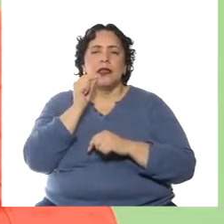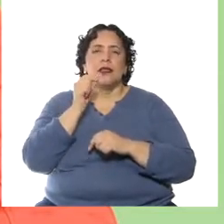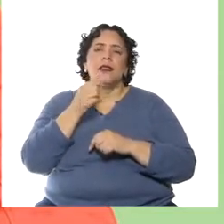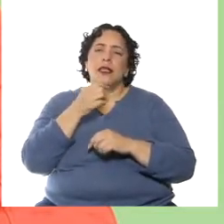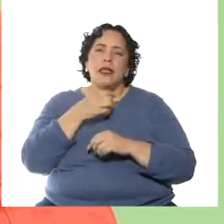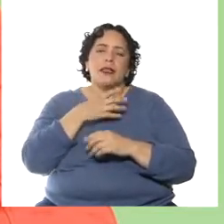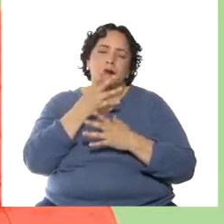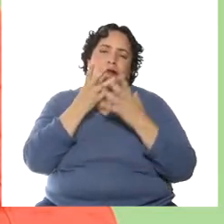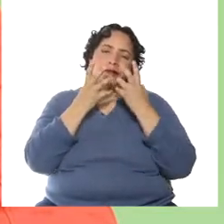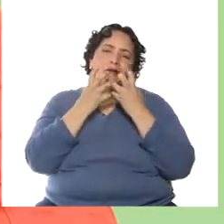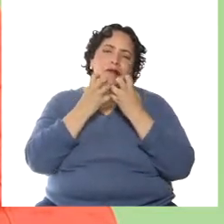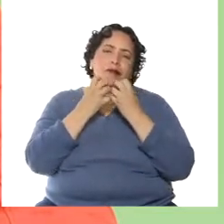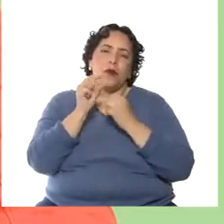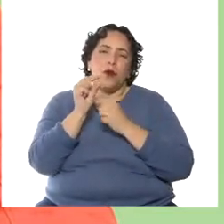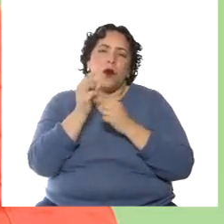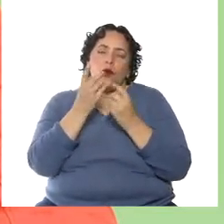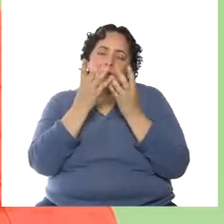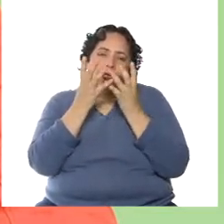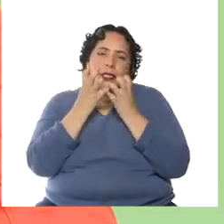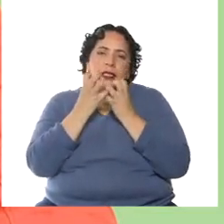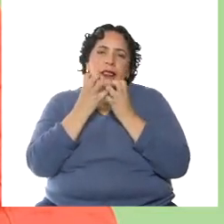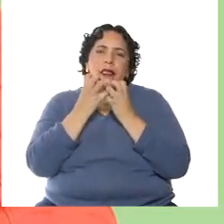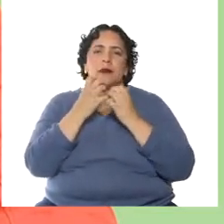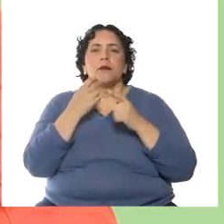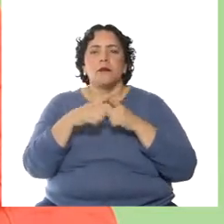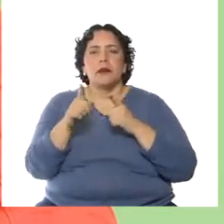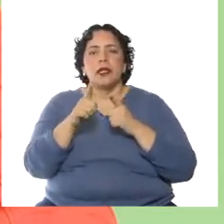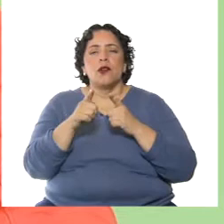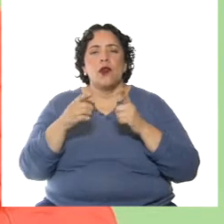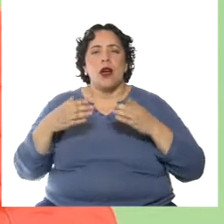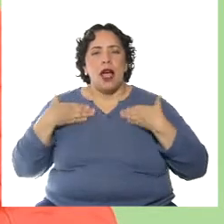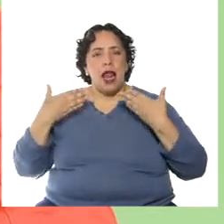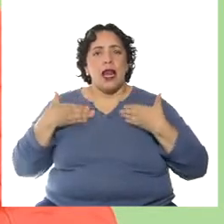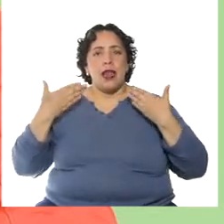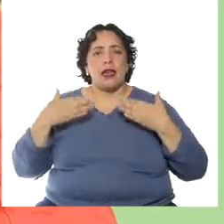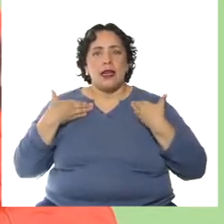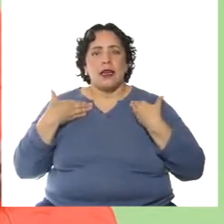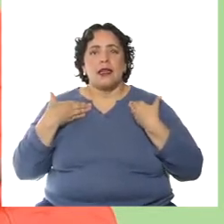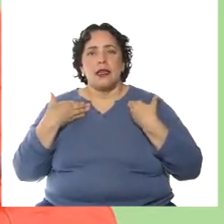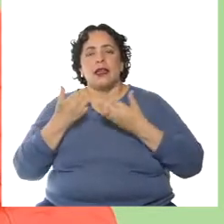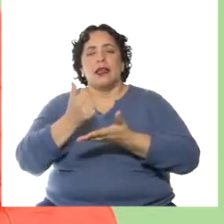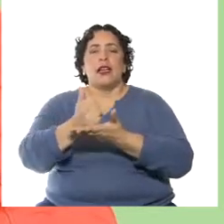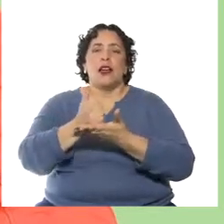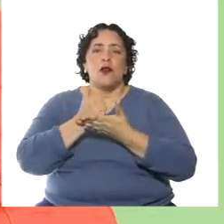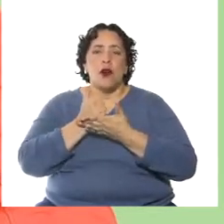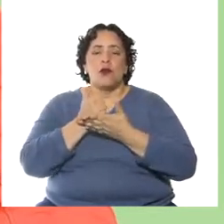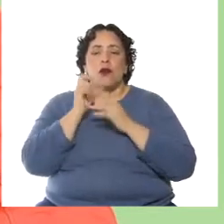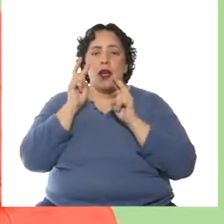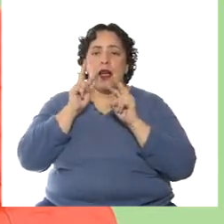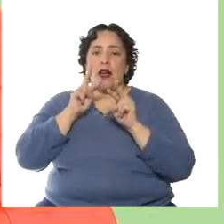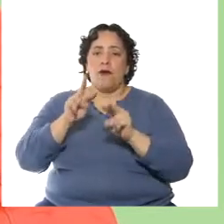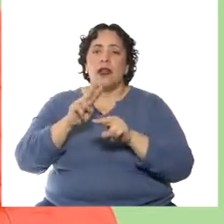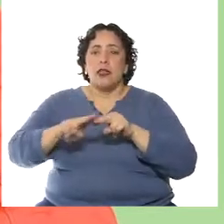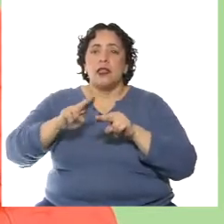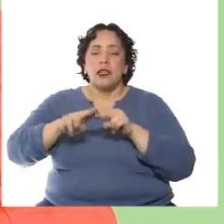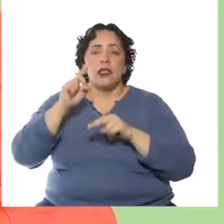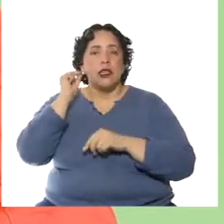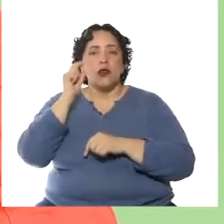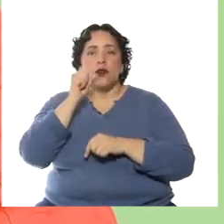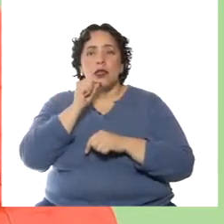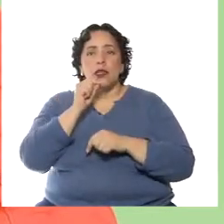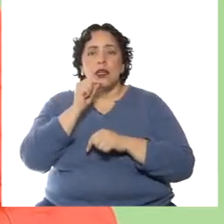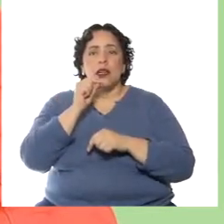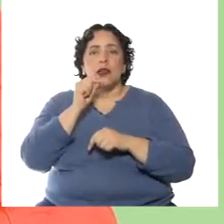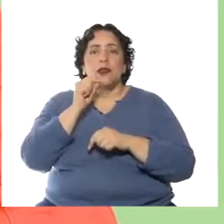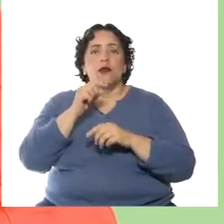es melancólico, nos da un poco de tristeza, pero yo creo que la alegría es lo que nos embarga al ver que nuestras niñas y niños